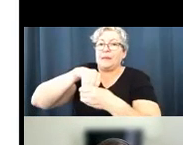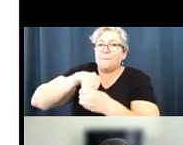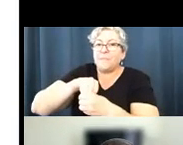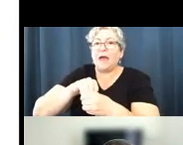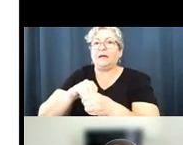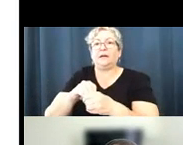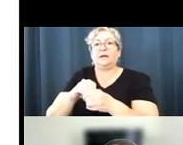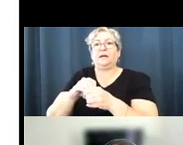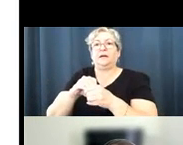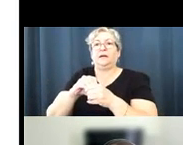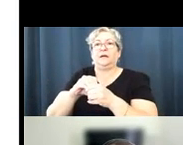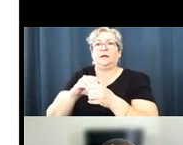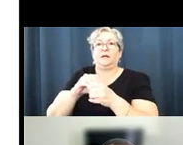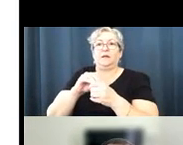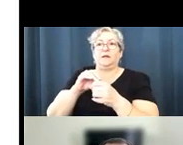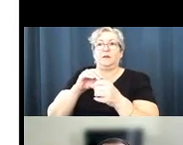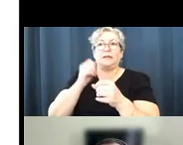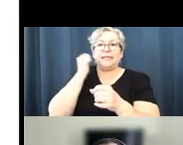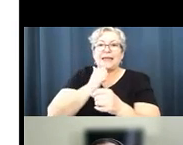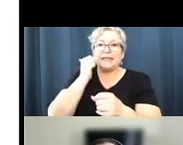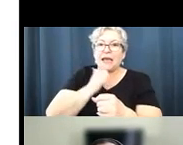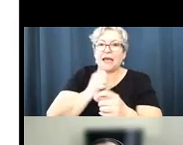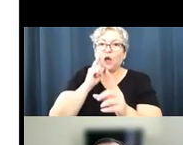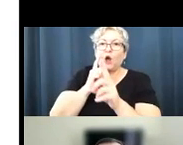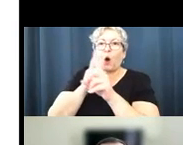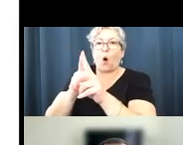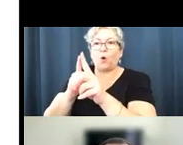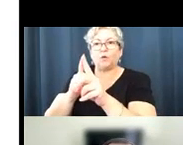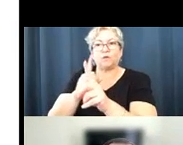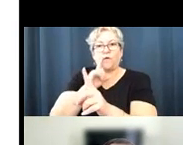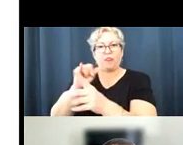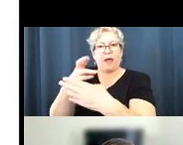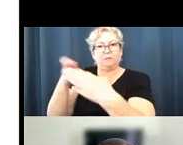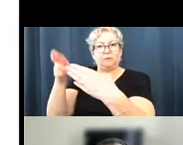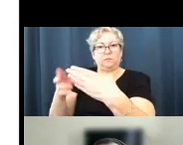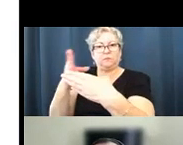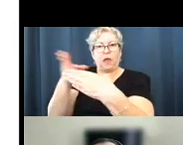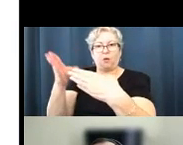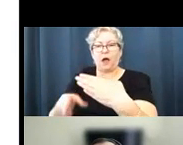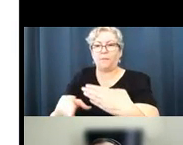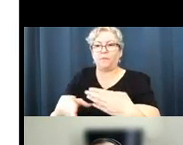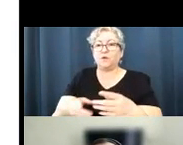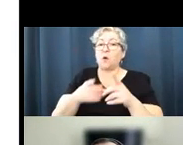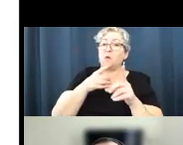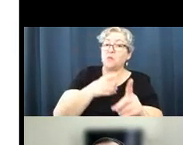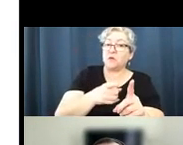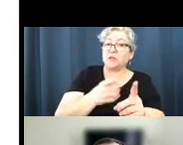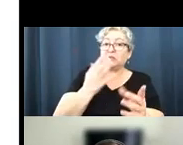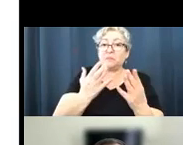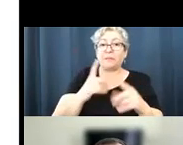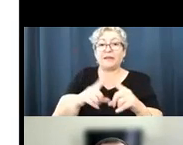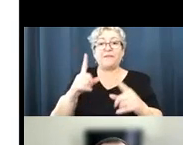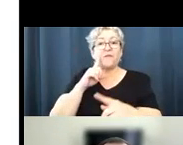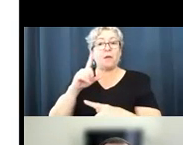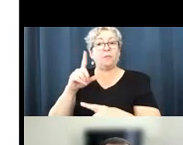accesibilidad a las metas de su producto y a las actividades diarias de sus operaciones desde el principio. Esto ayuda a un